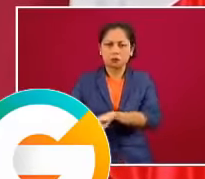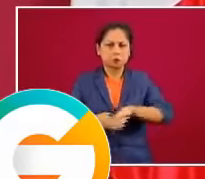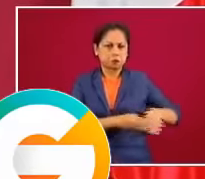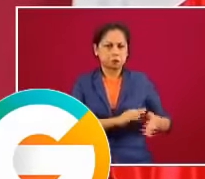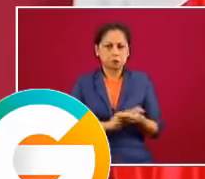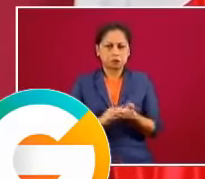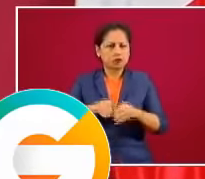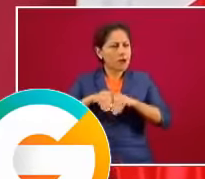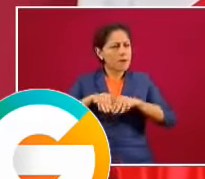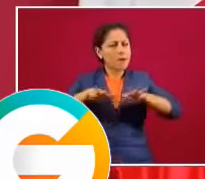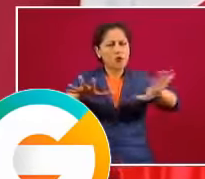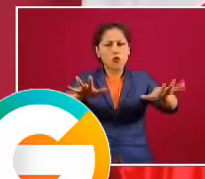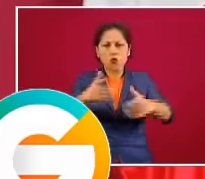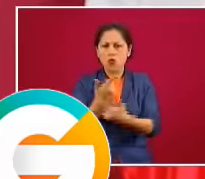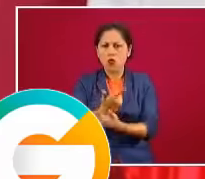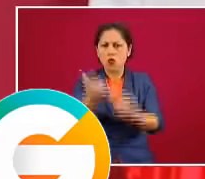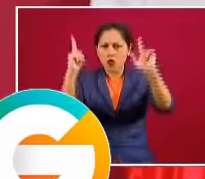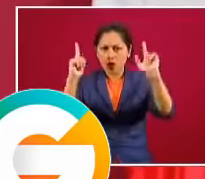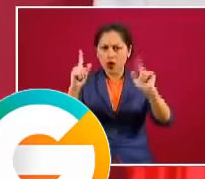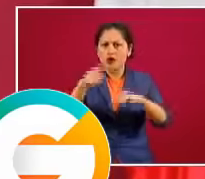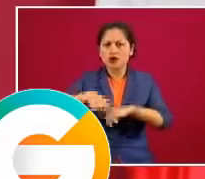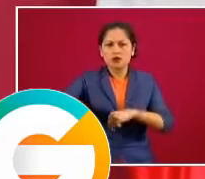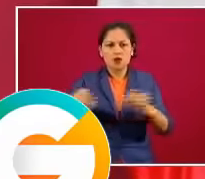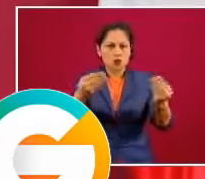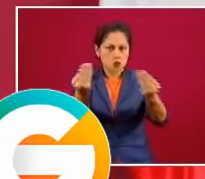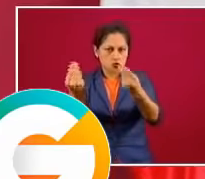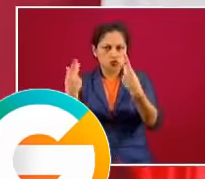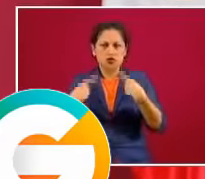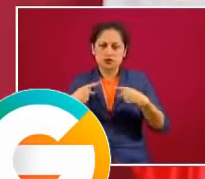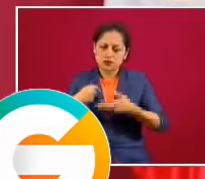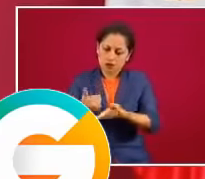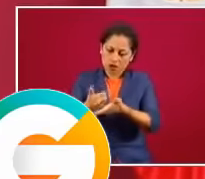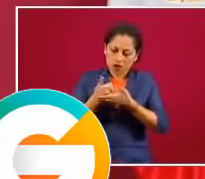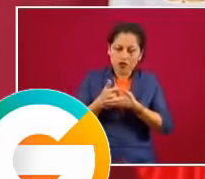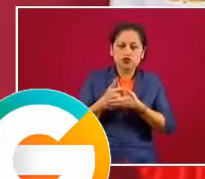están ayudando muchos medios para que se tenga información suficiente.